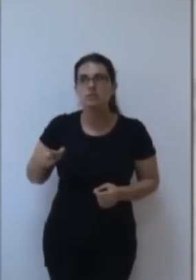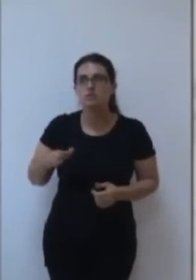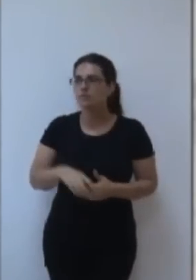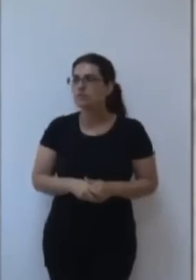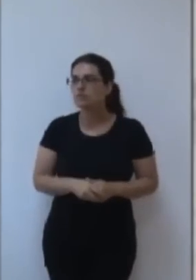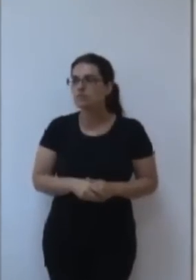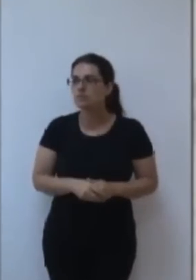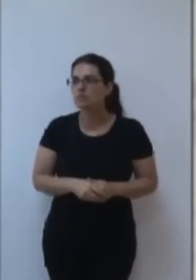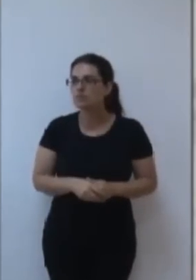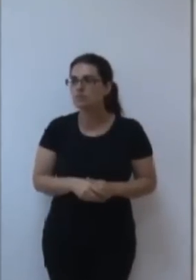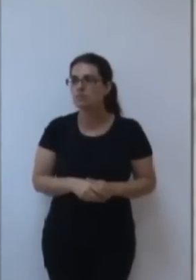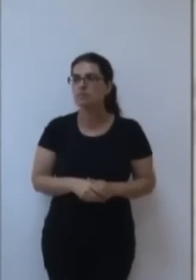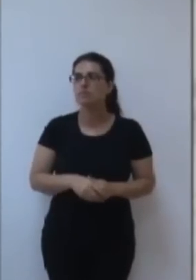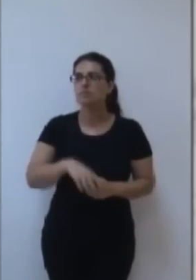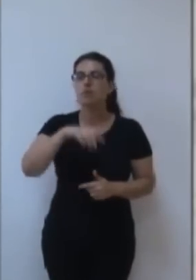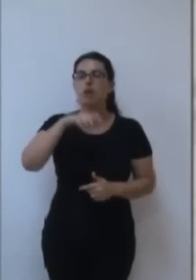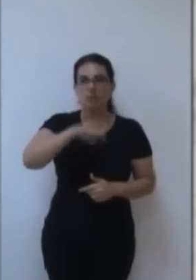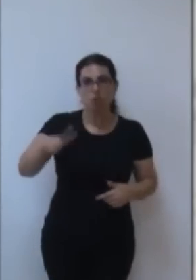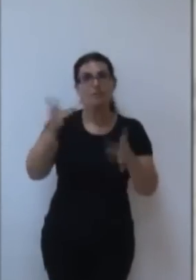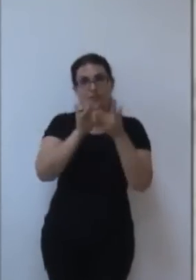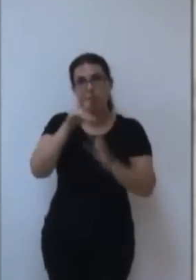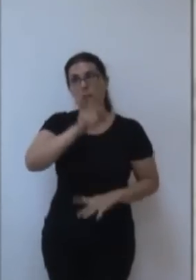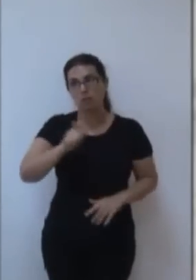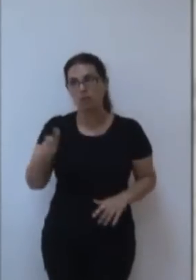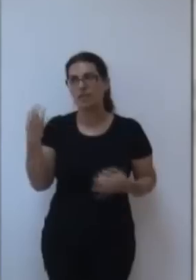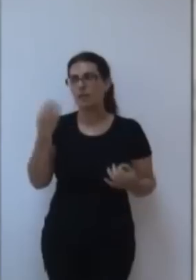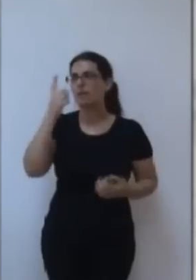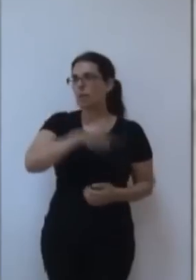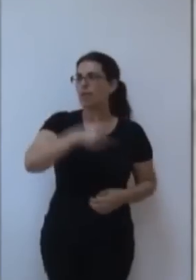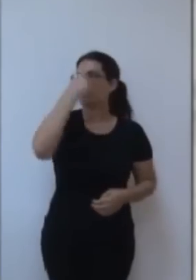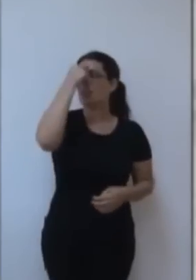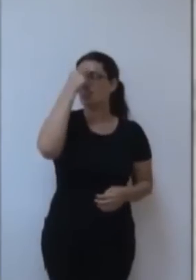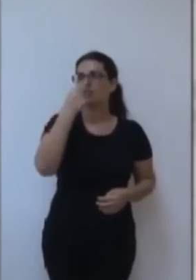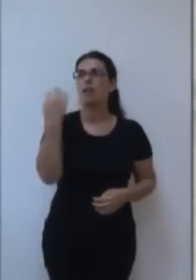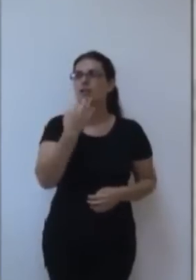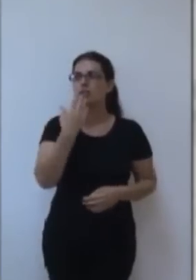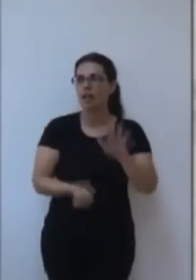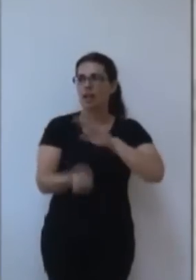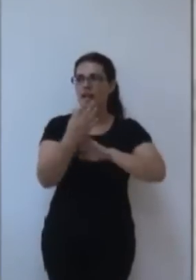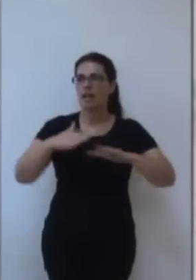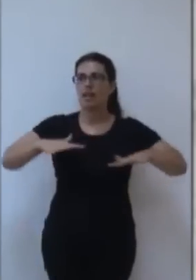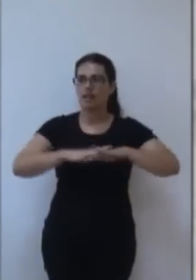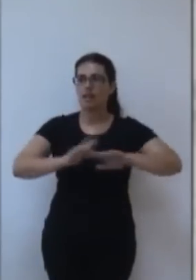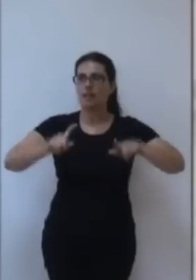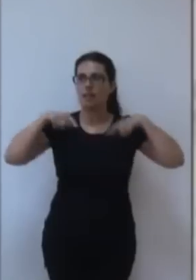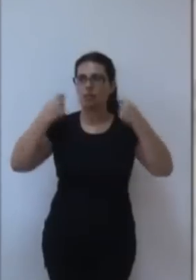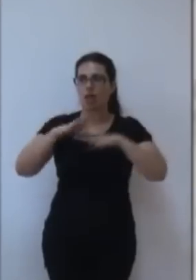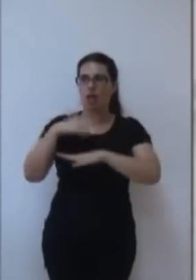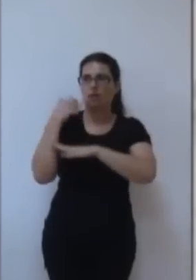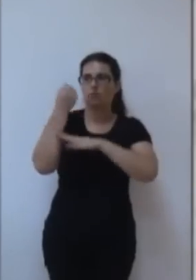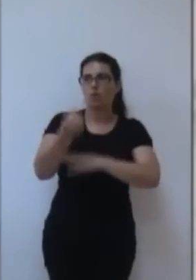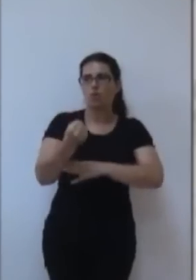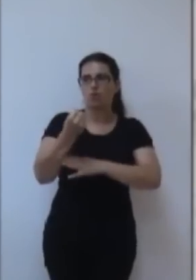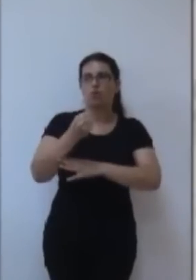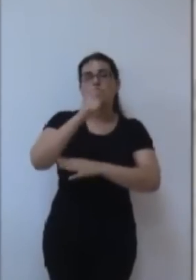personas, que tenga en cuenta también, pues eso, la creación de redes naturales de apoyo en torno a